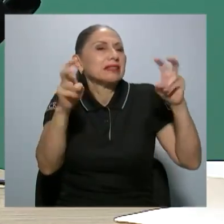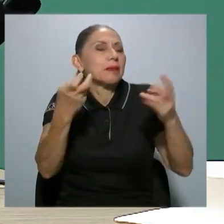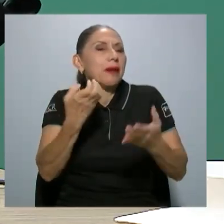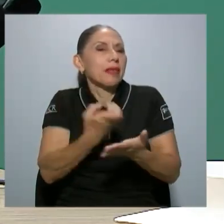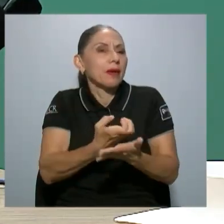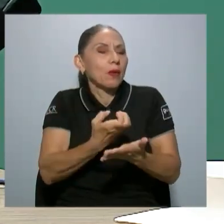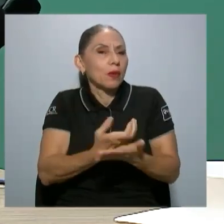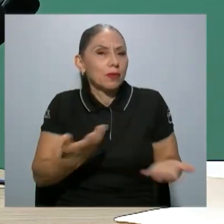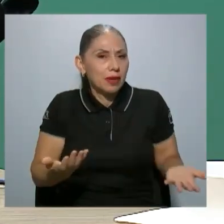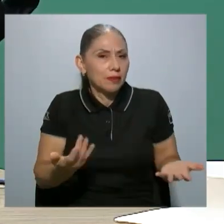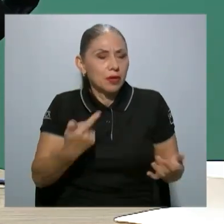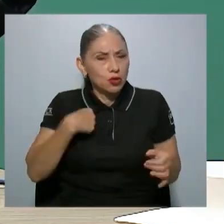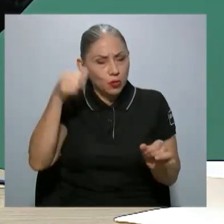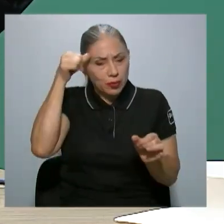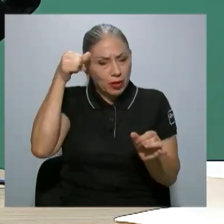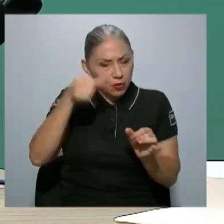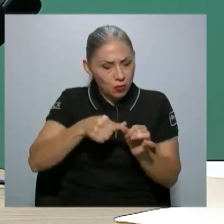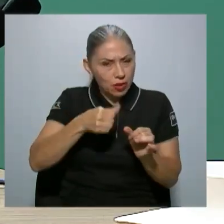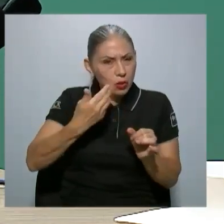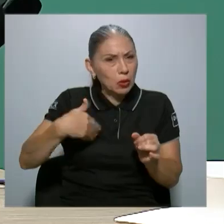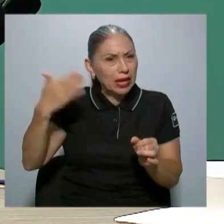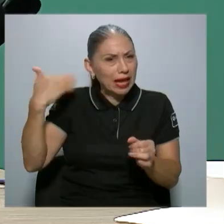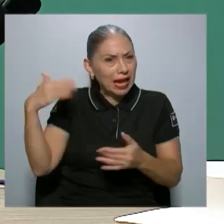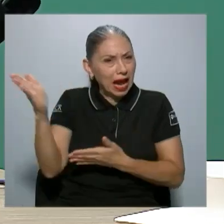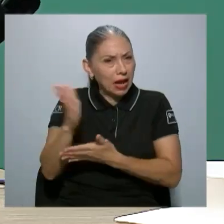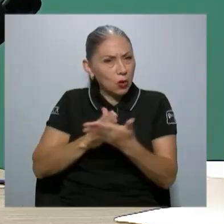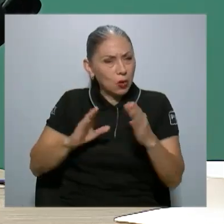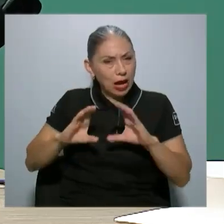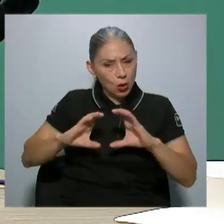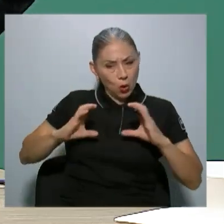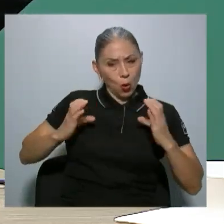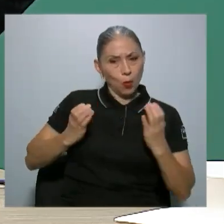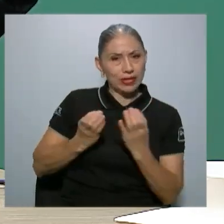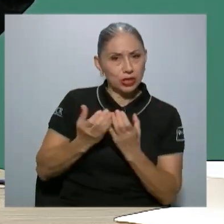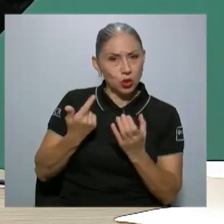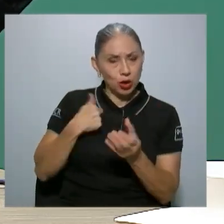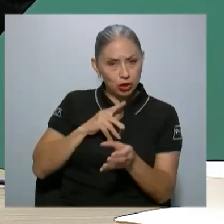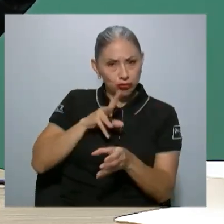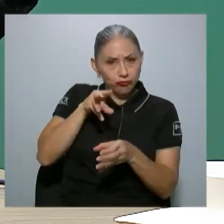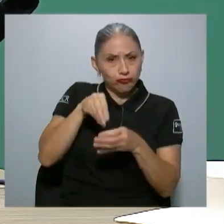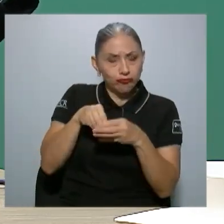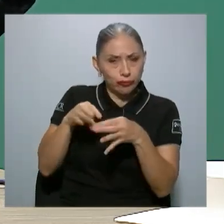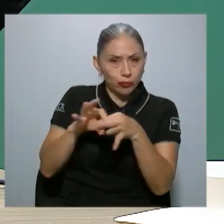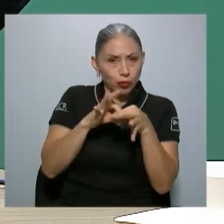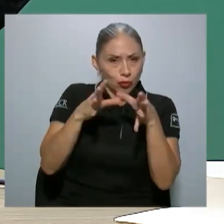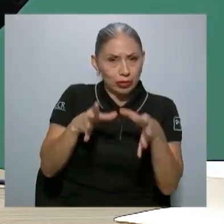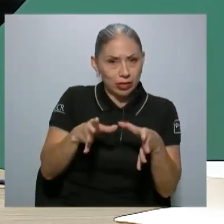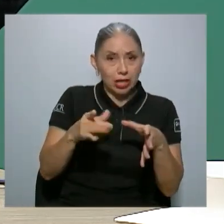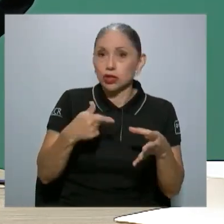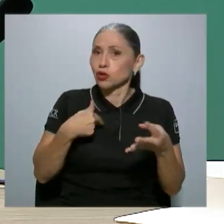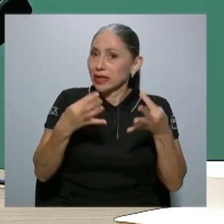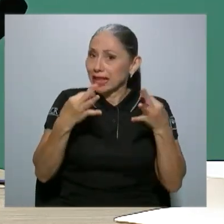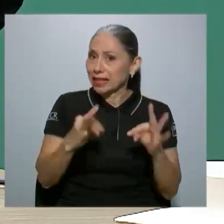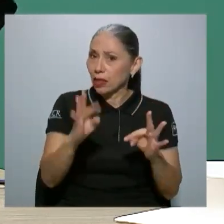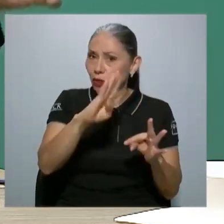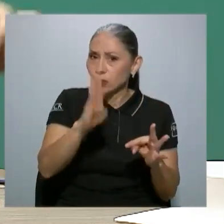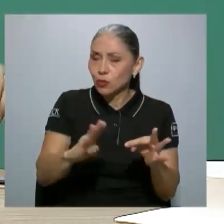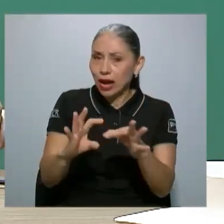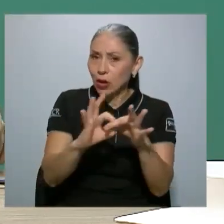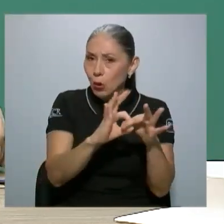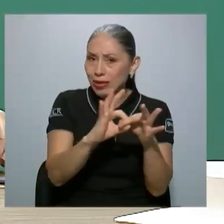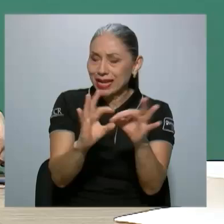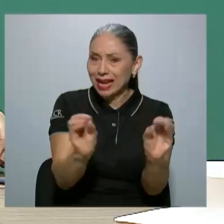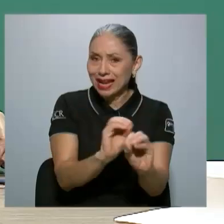acuerdo que en alguna comisión que me tocó coordinar, y yo he tratado de nunca coordinar nada, que